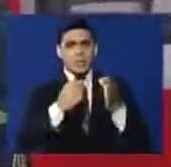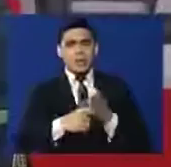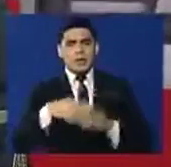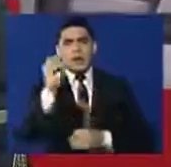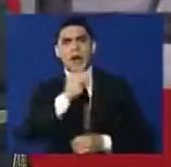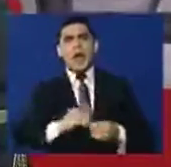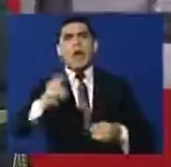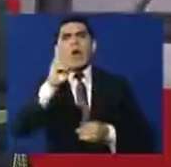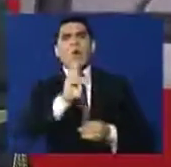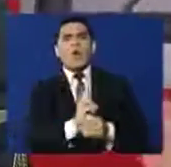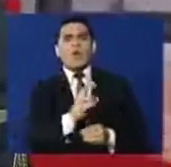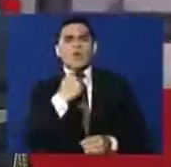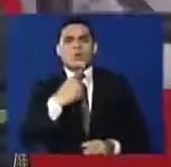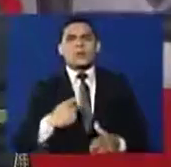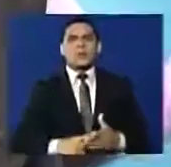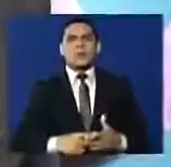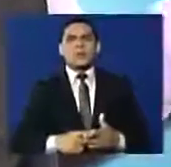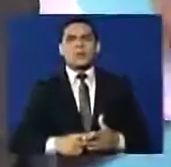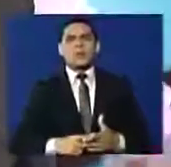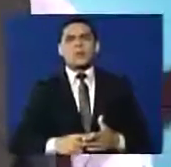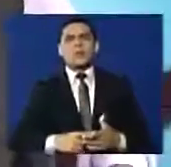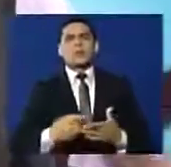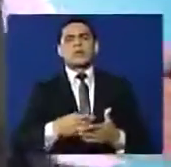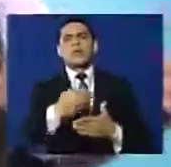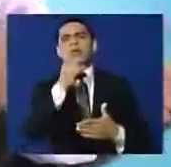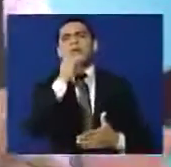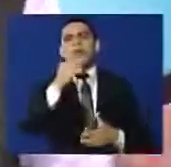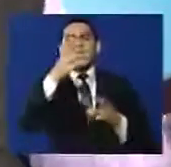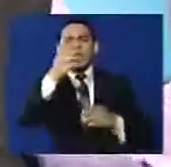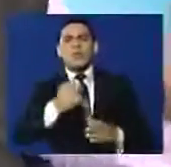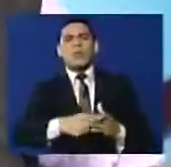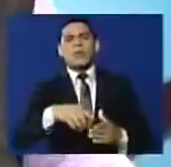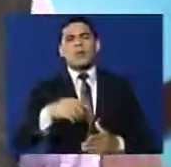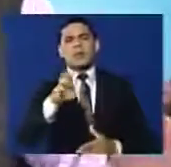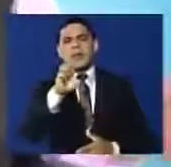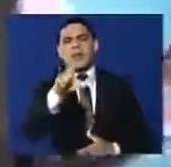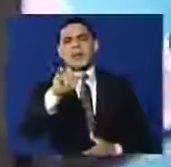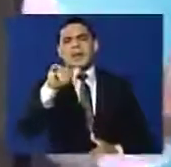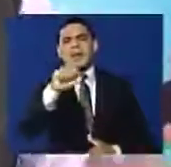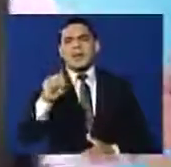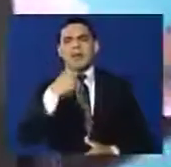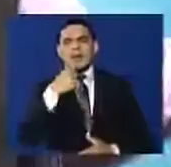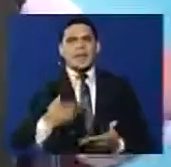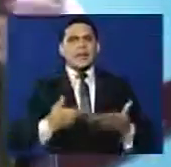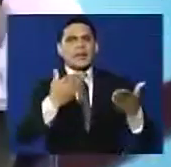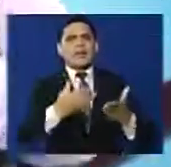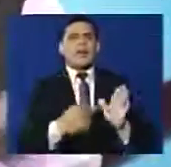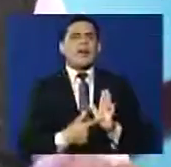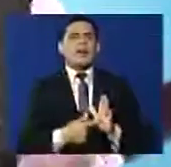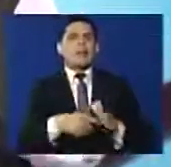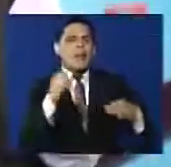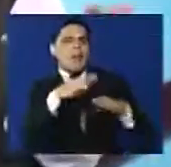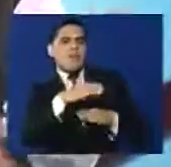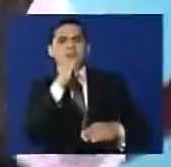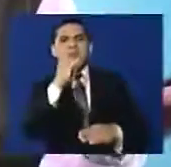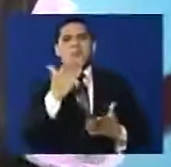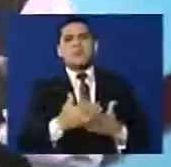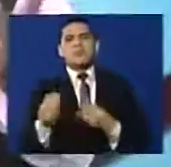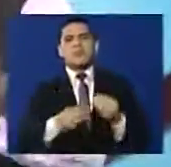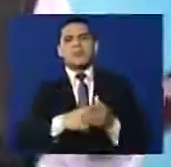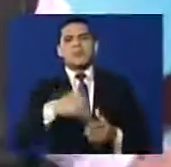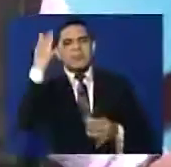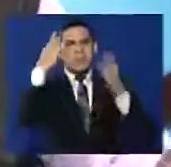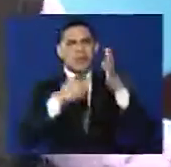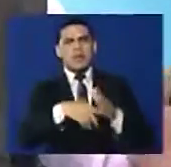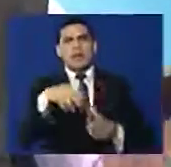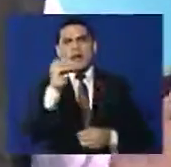Unidas lo acaban de reconocer como que... Bueno, sea... con los datos que le da el jury, con los datos que le da el día del jury. Por eso que lo reconoce. ¿Cuáles son los datos que le llegan a ellos? ¿Cuáles son los datos que llegan a la UNESCO?